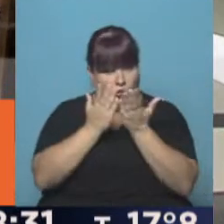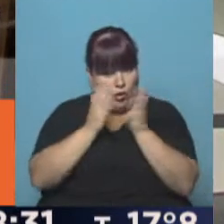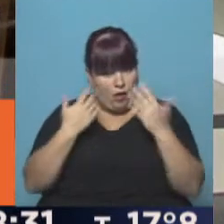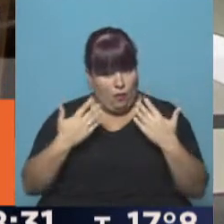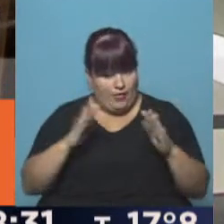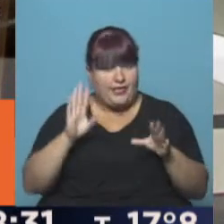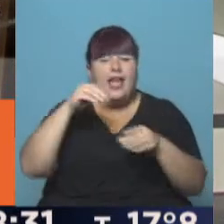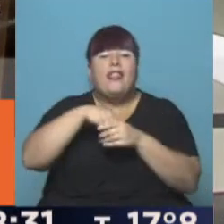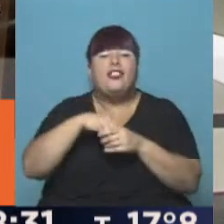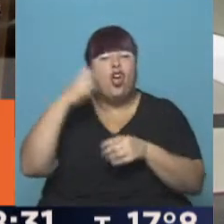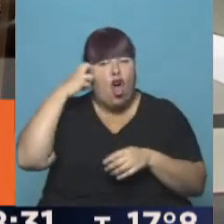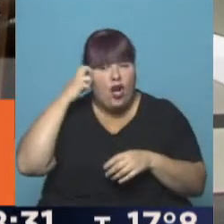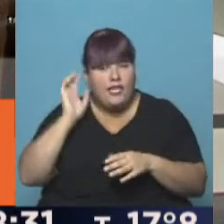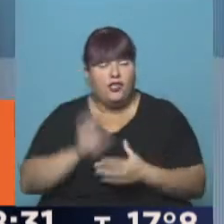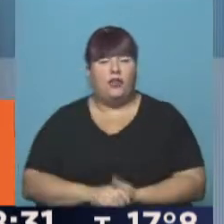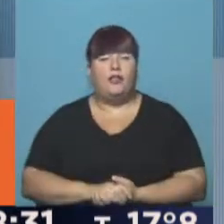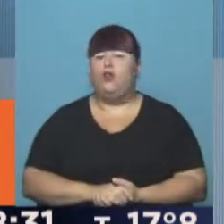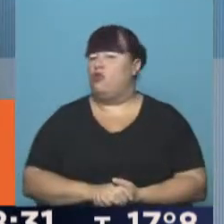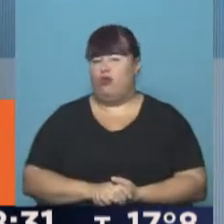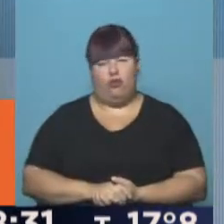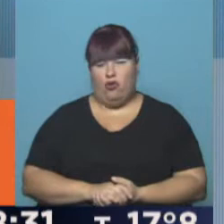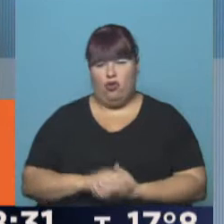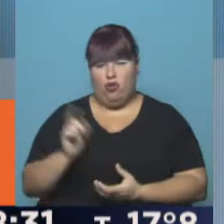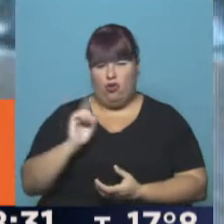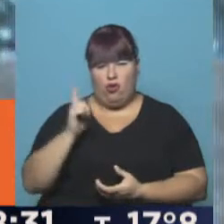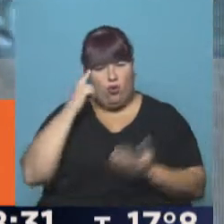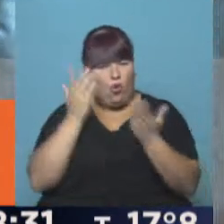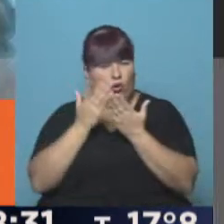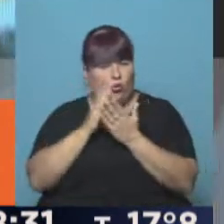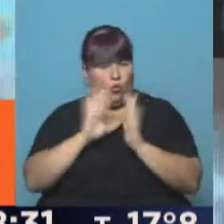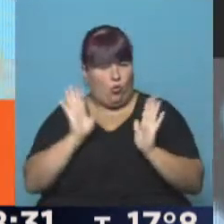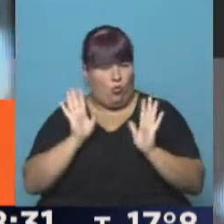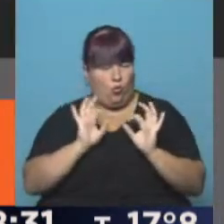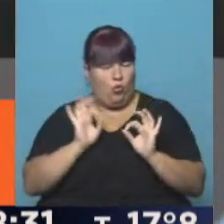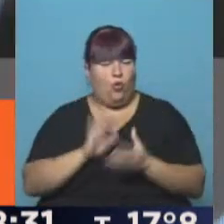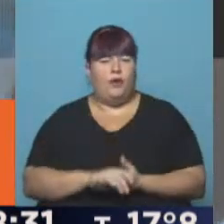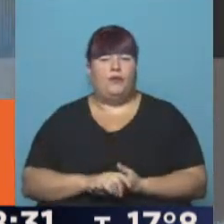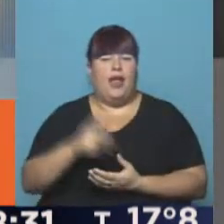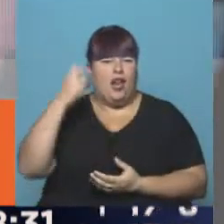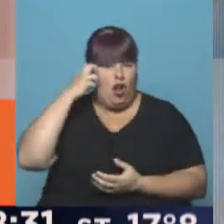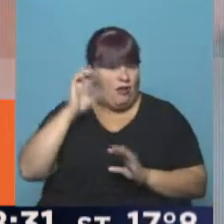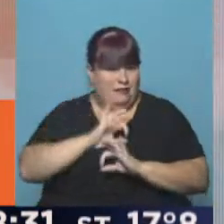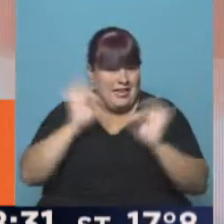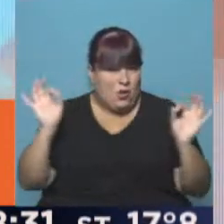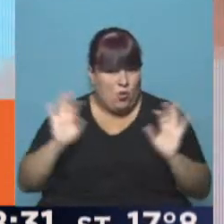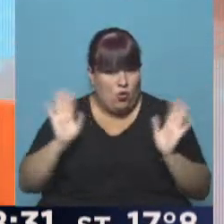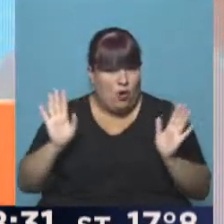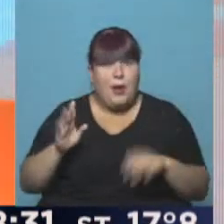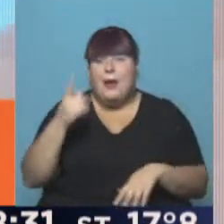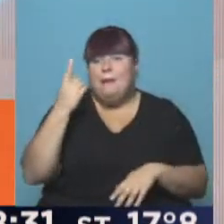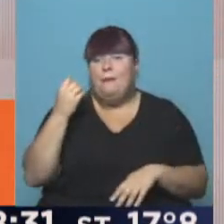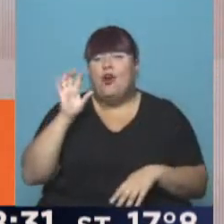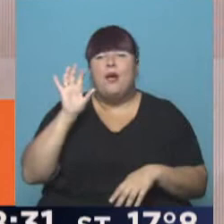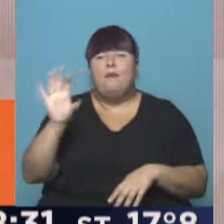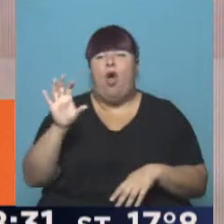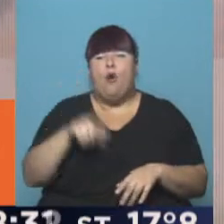dentro del parlamento no no se está analizando esta posibilidad en el parlamento para nada primero porque la